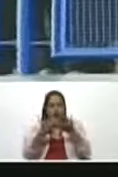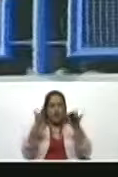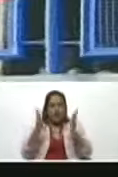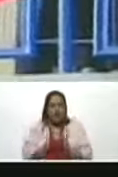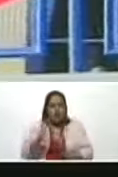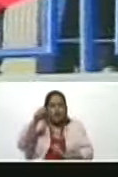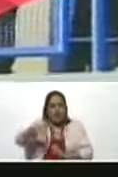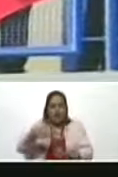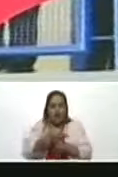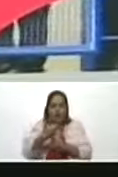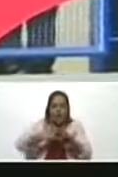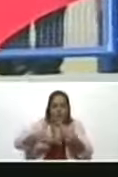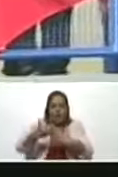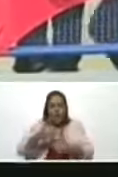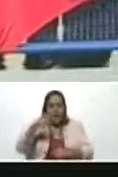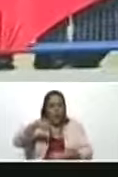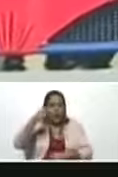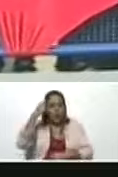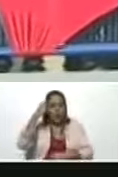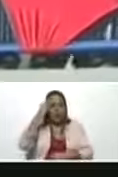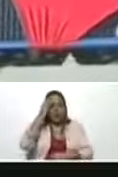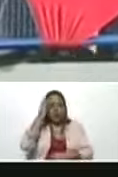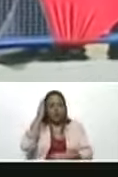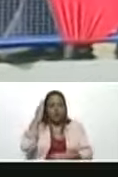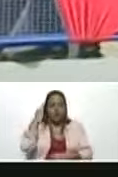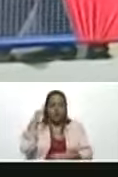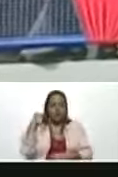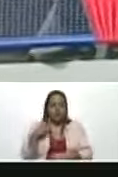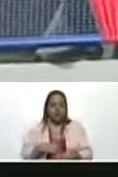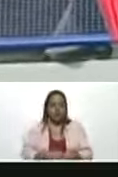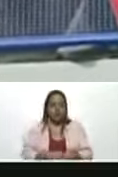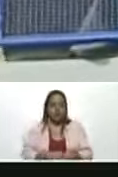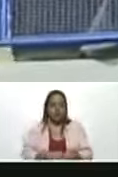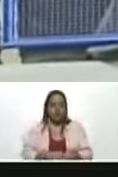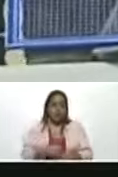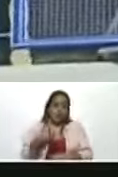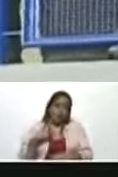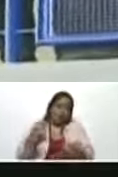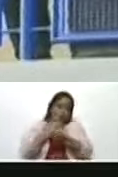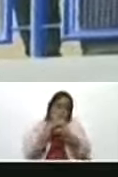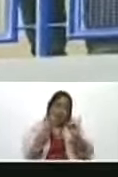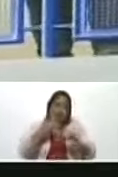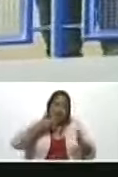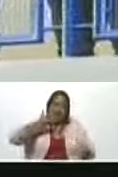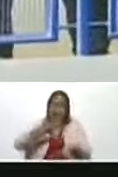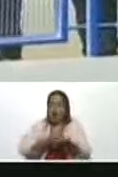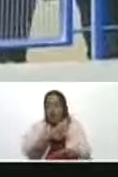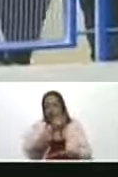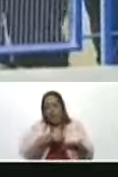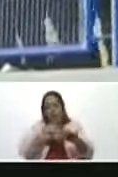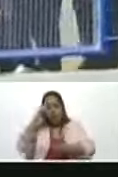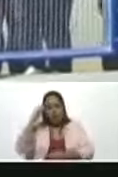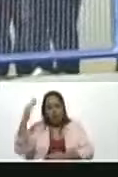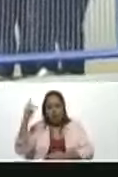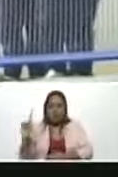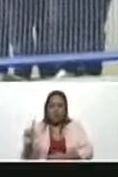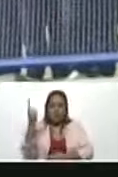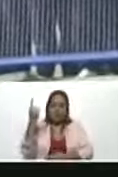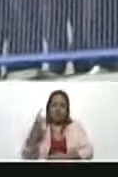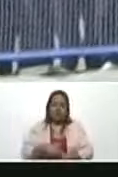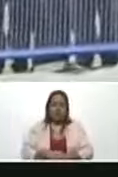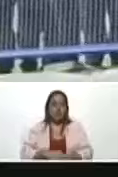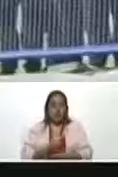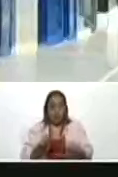que los acompañan hoy en este día. Más que feliz, me siento agradecida eternamente con Dios primeramente y